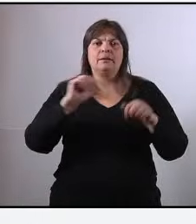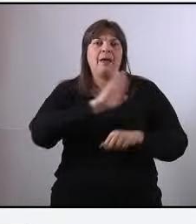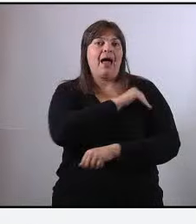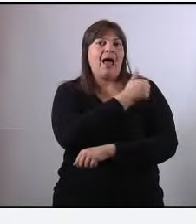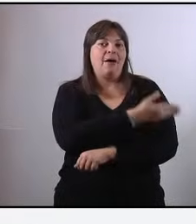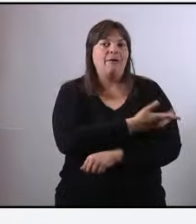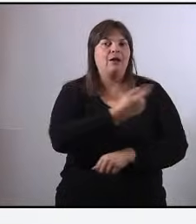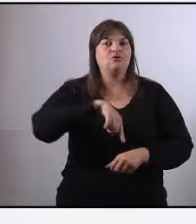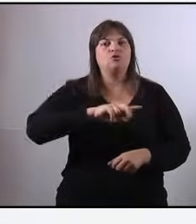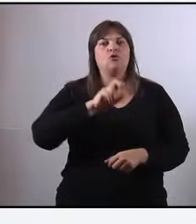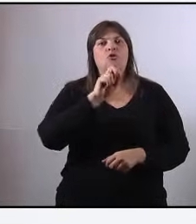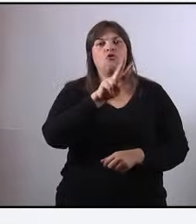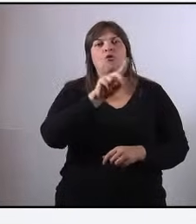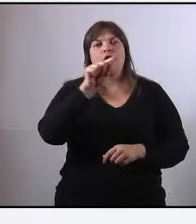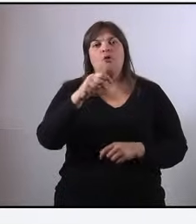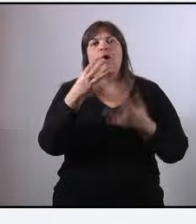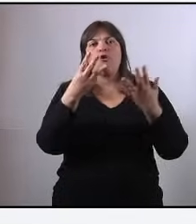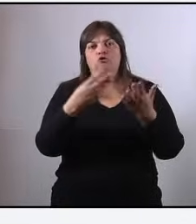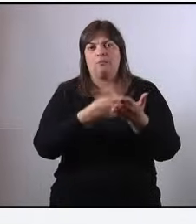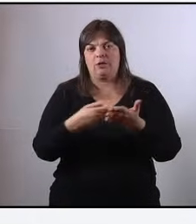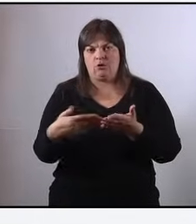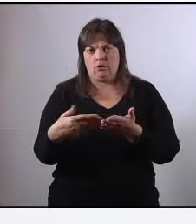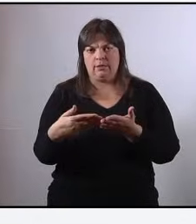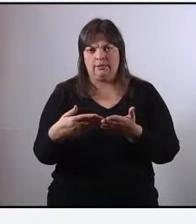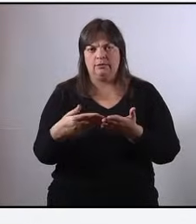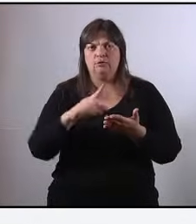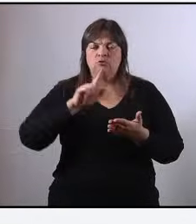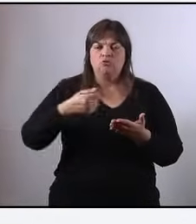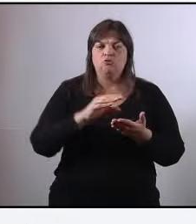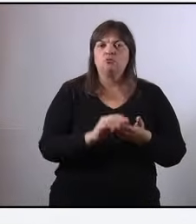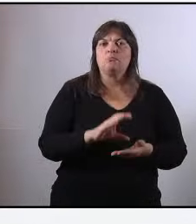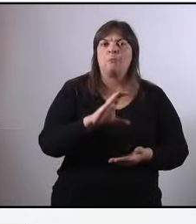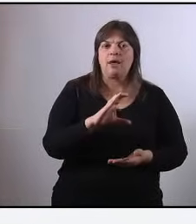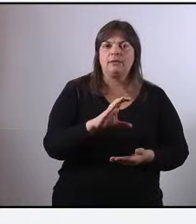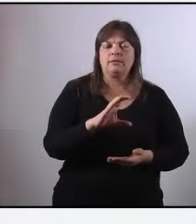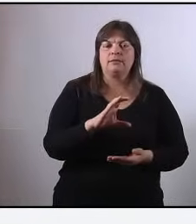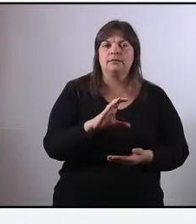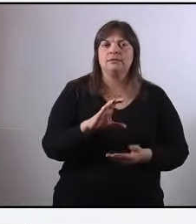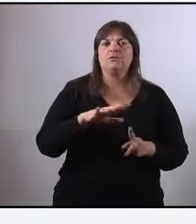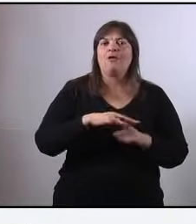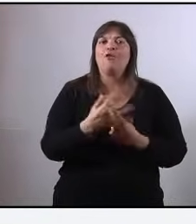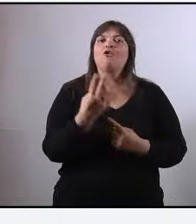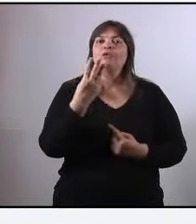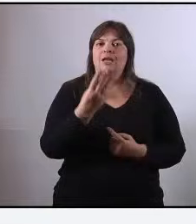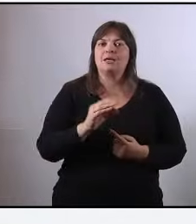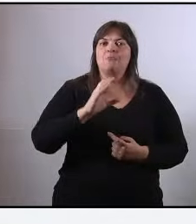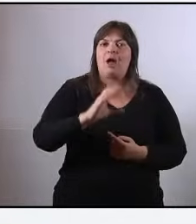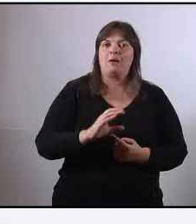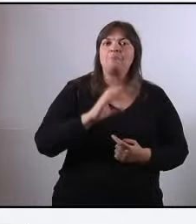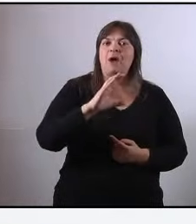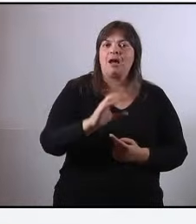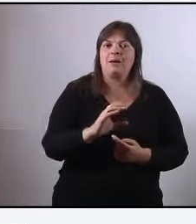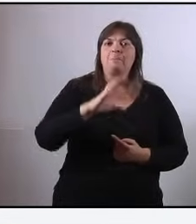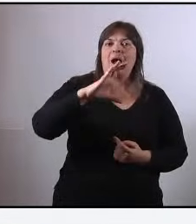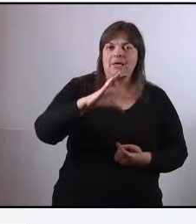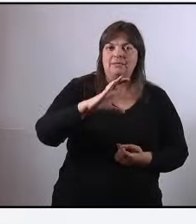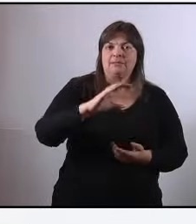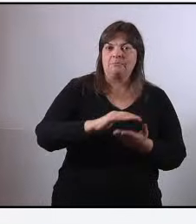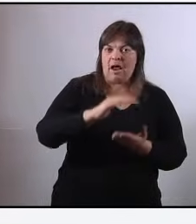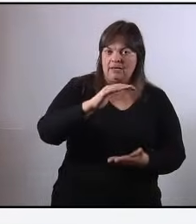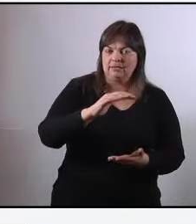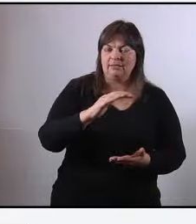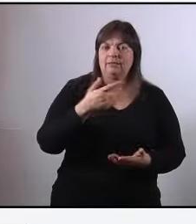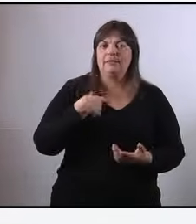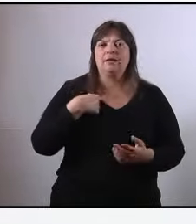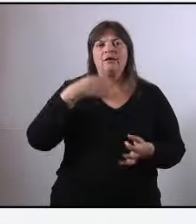llegamos a los 12,8 millones y lo hemos ampliado en 3 ocasiones. Ahora le doy el dato exacto de